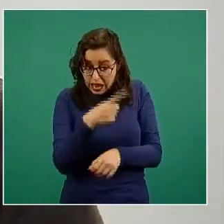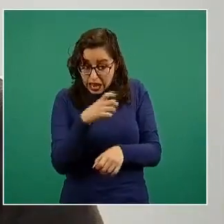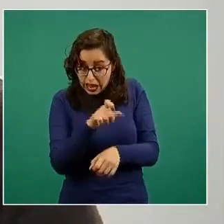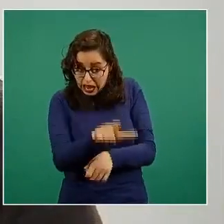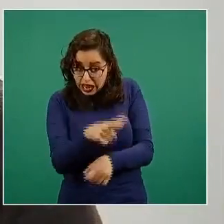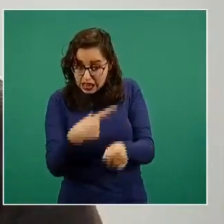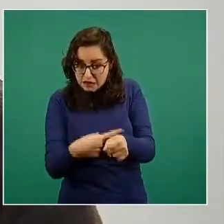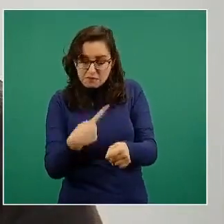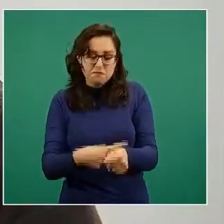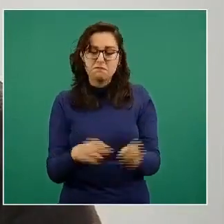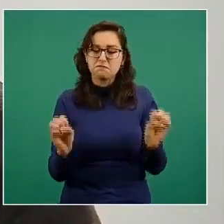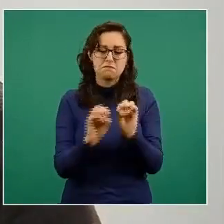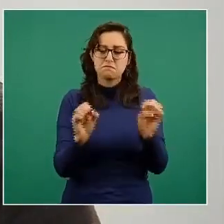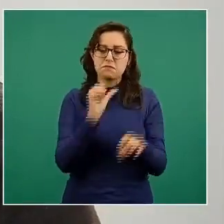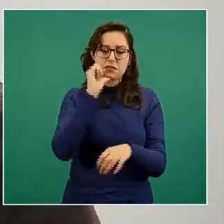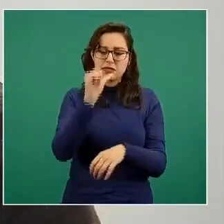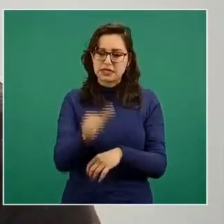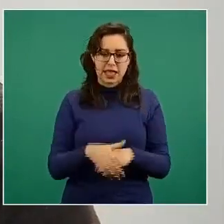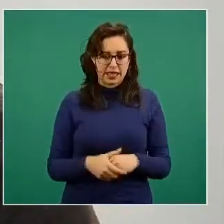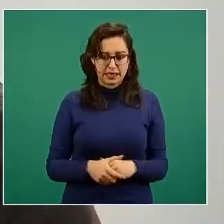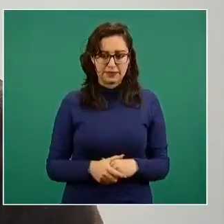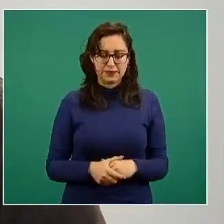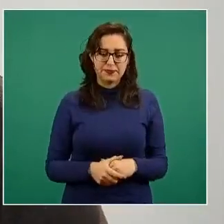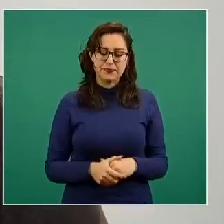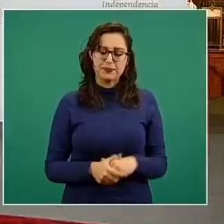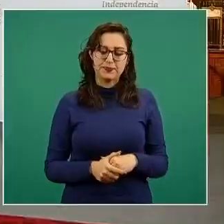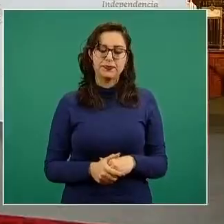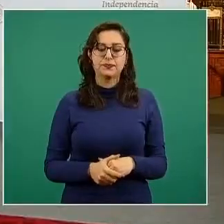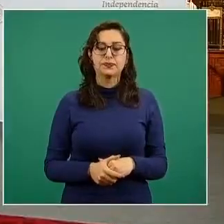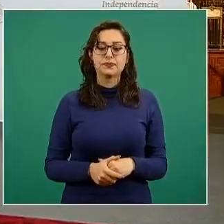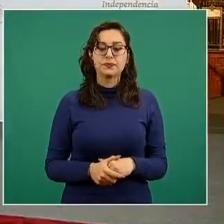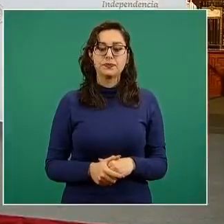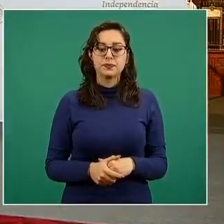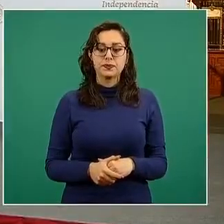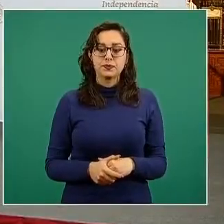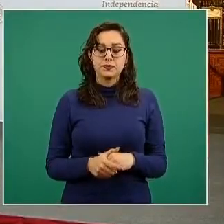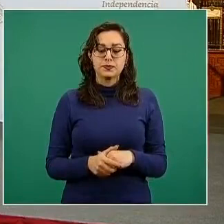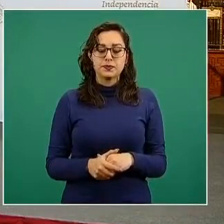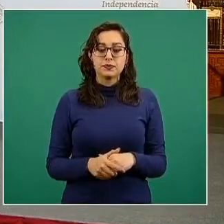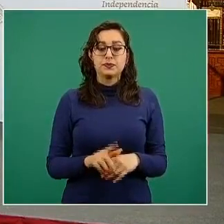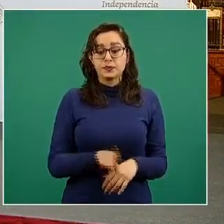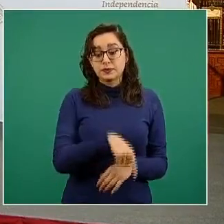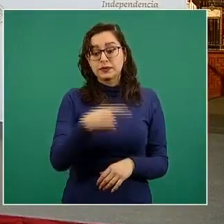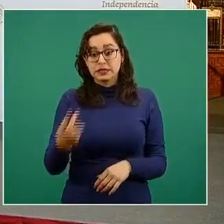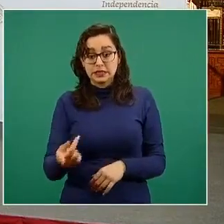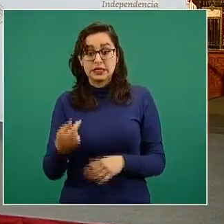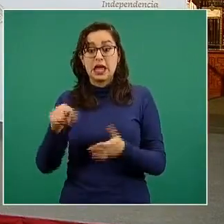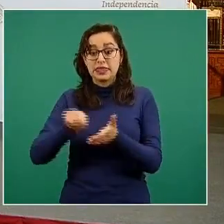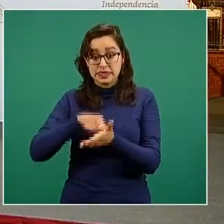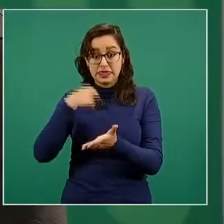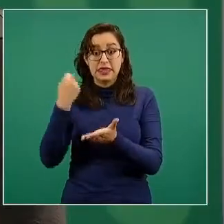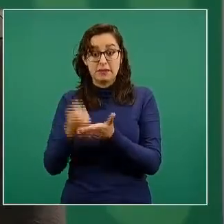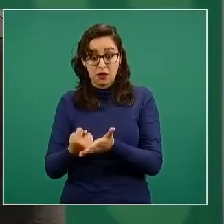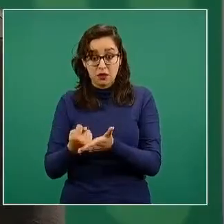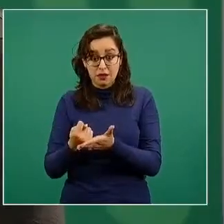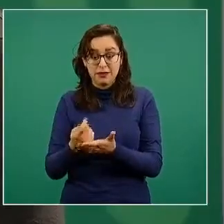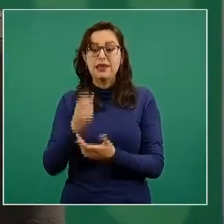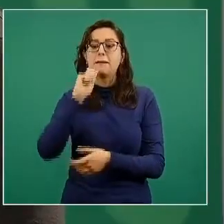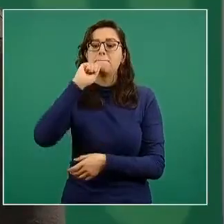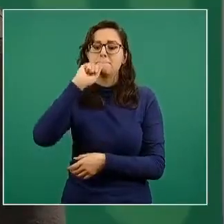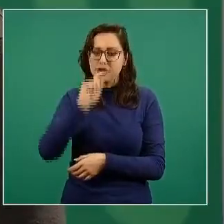virus haya pertenecido a la nueva variante. El caso que salió positivo en Tamaulipas todavía se encuentra en proceso